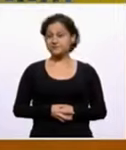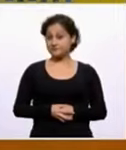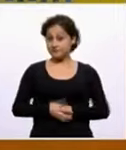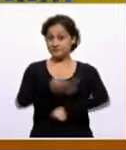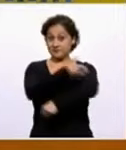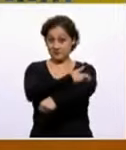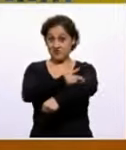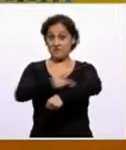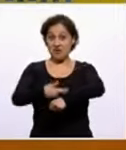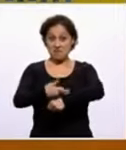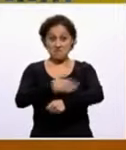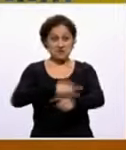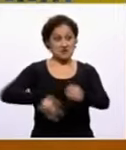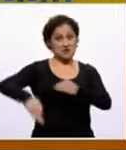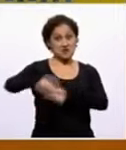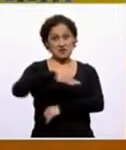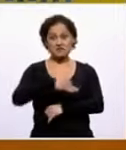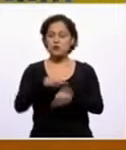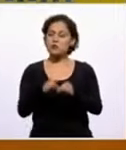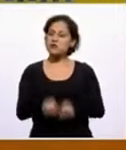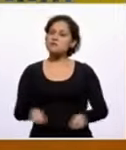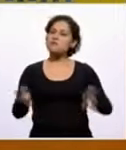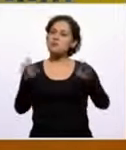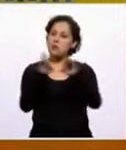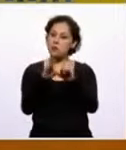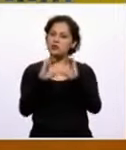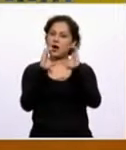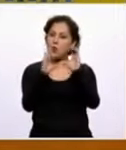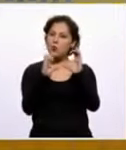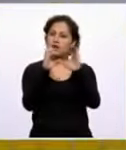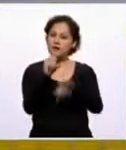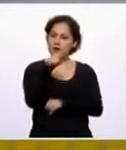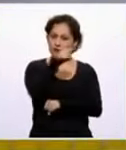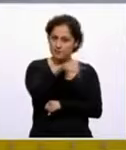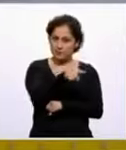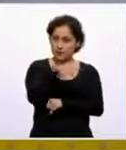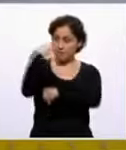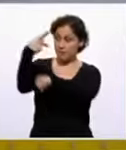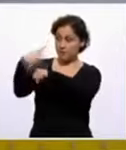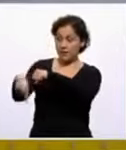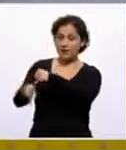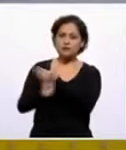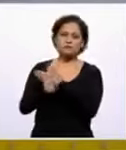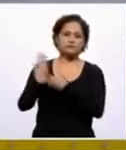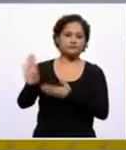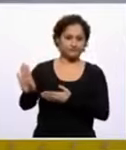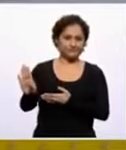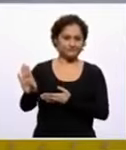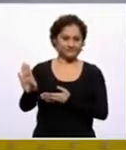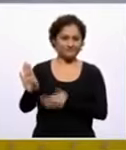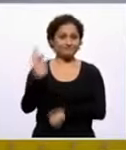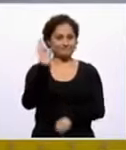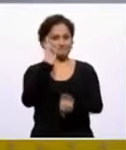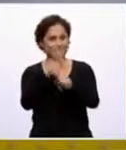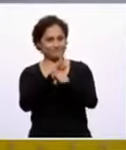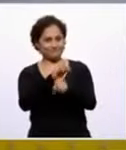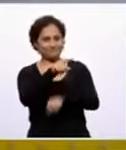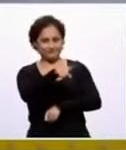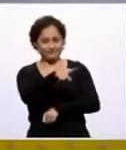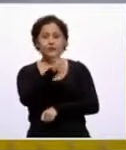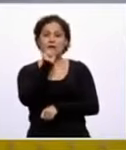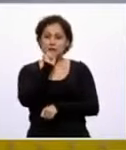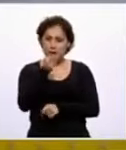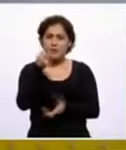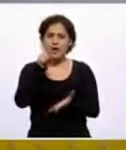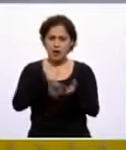para cuidarte y ayudarte a mantenerte lejos de situaciones de riesgo. Además, podrías desarrollar tus habilidades y gustos de